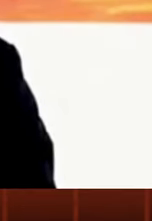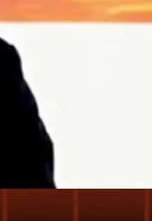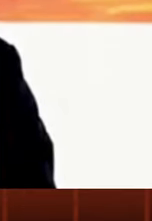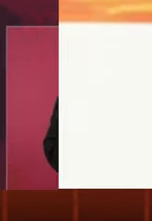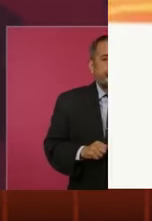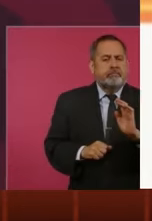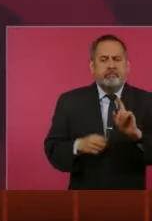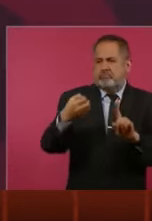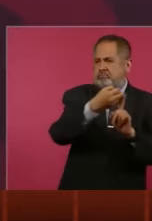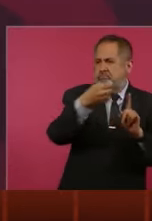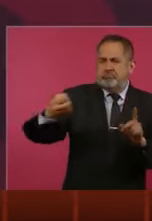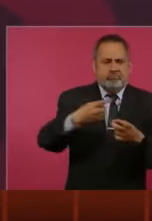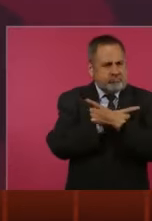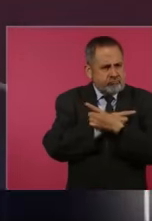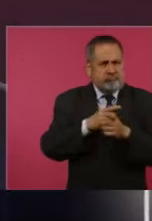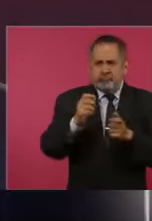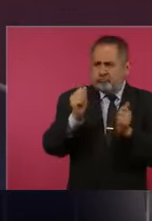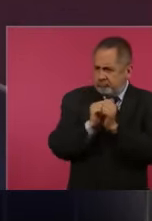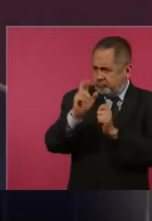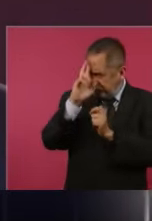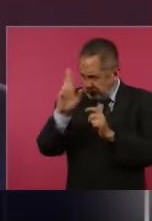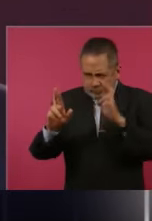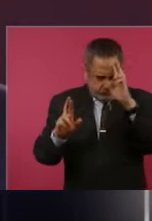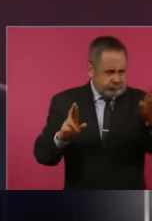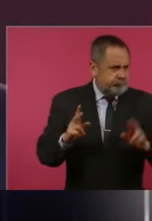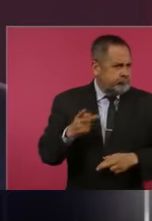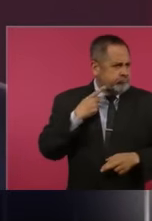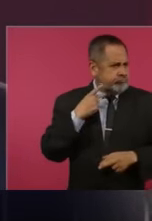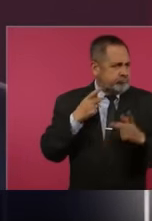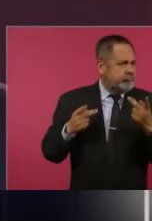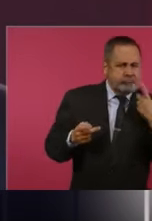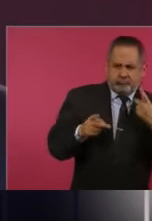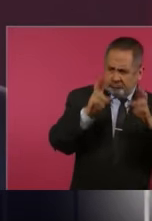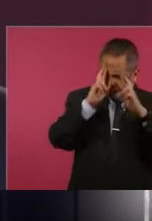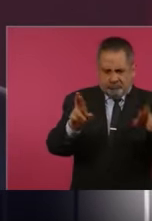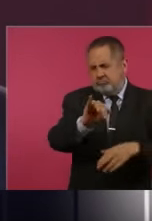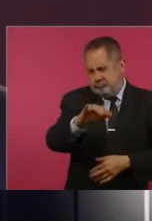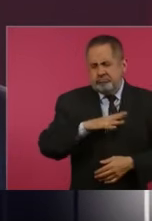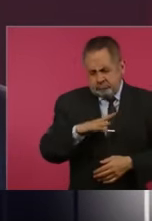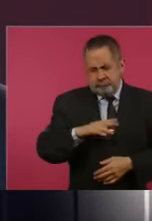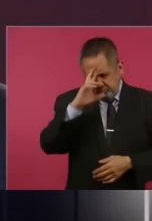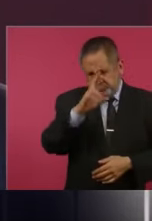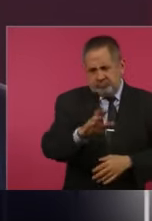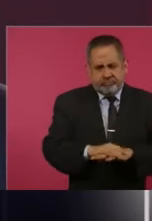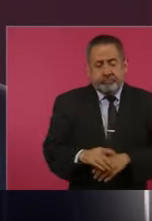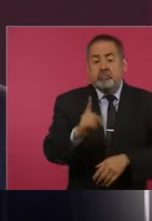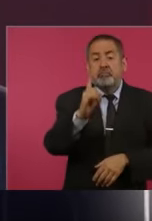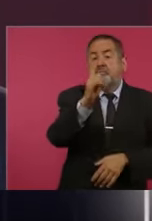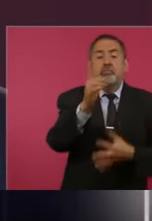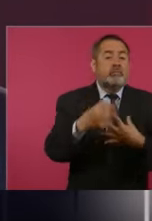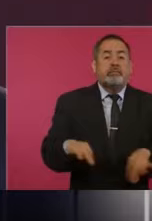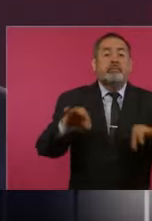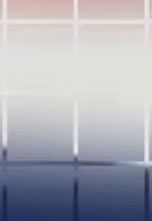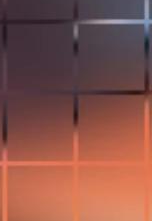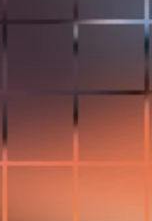a repetirse, manifestó Arce. Aclaró que esta condena no es contra el pueblo ecuatoriano, sino contra las acciones promovidas por gobiernos que